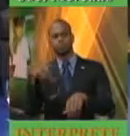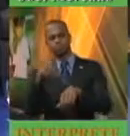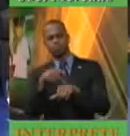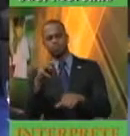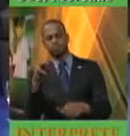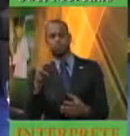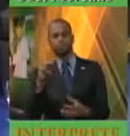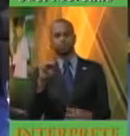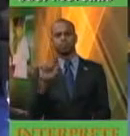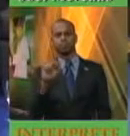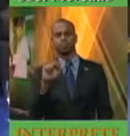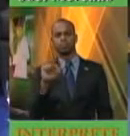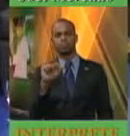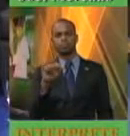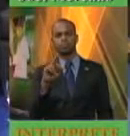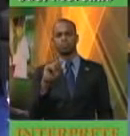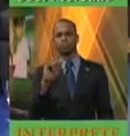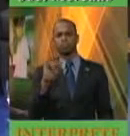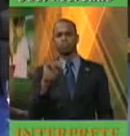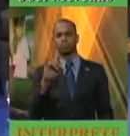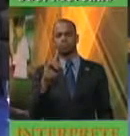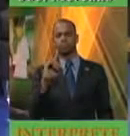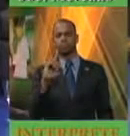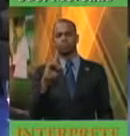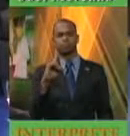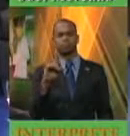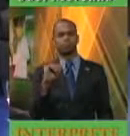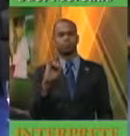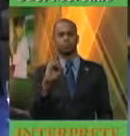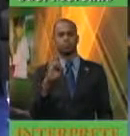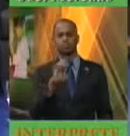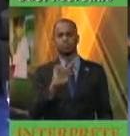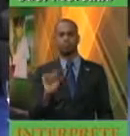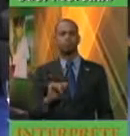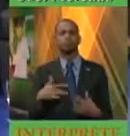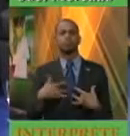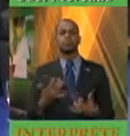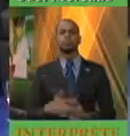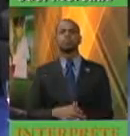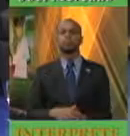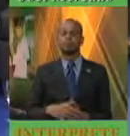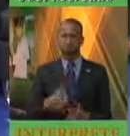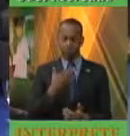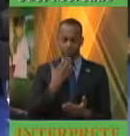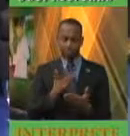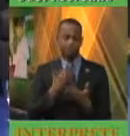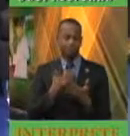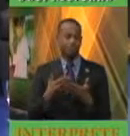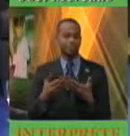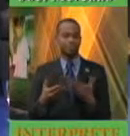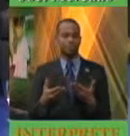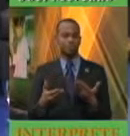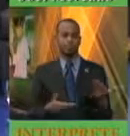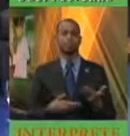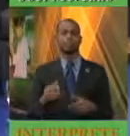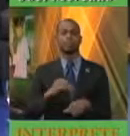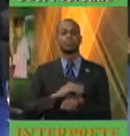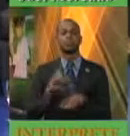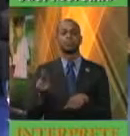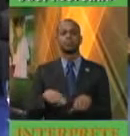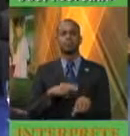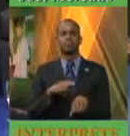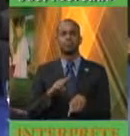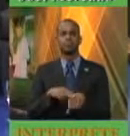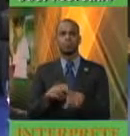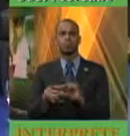provincia de María Trinidad Sánchez, en Nagua. Bien, muy buenos días. Bienvenida, Yandra. Gracias, muchas gracias. Bien, el Consejo Nacional